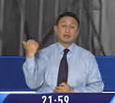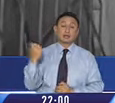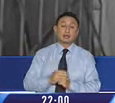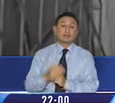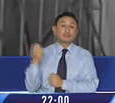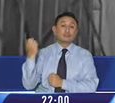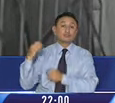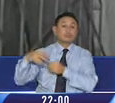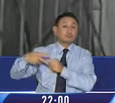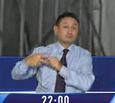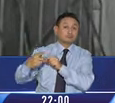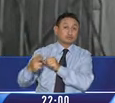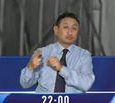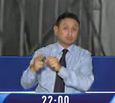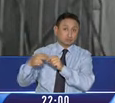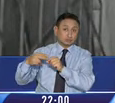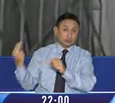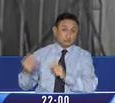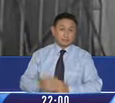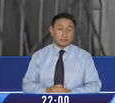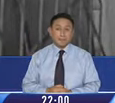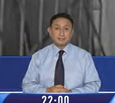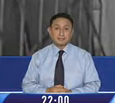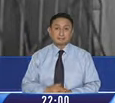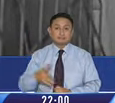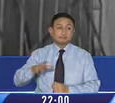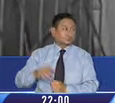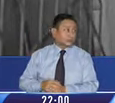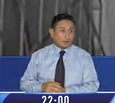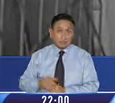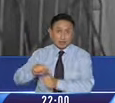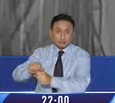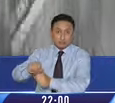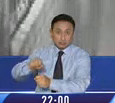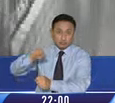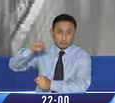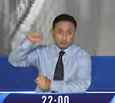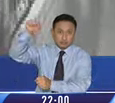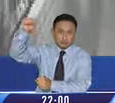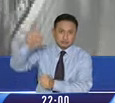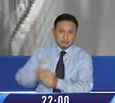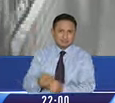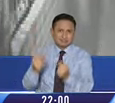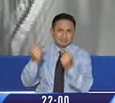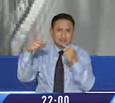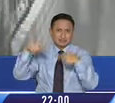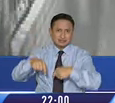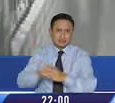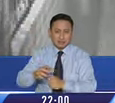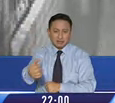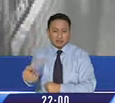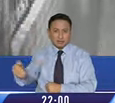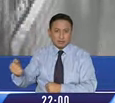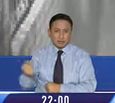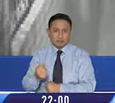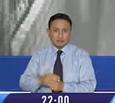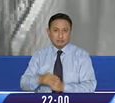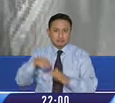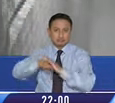alarma del carro que está estacionado. Alza el capó sin que nadie se percate. En cuestión de segundos, abre la puerta, violenta